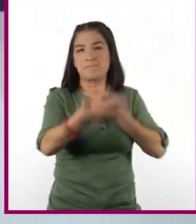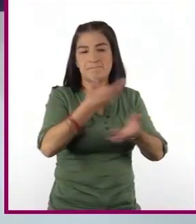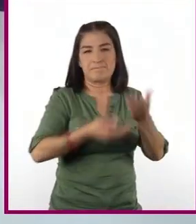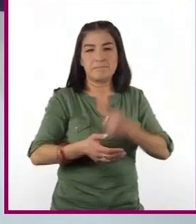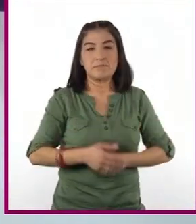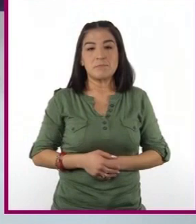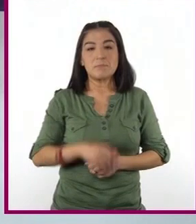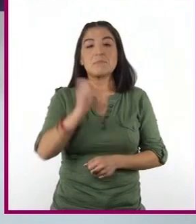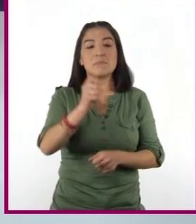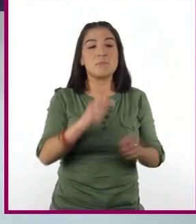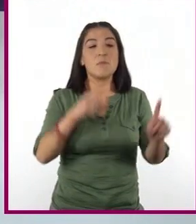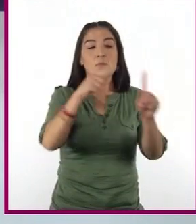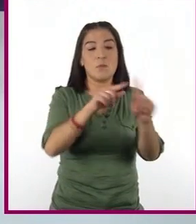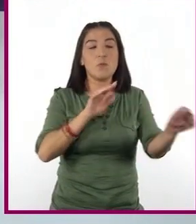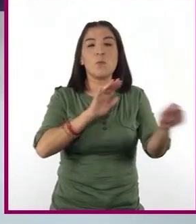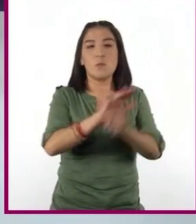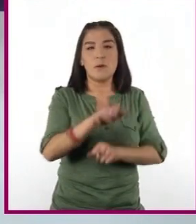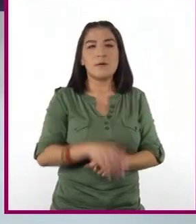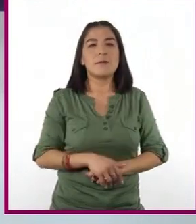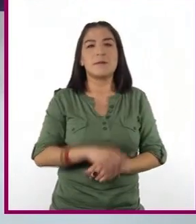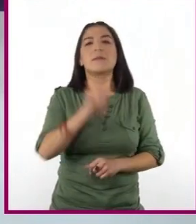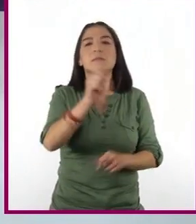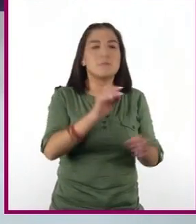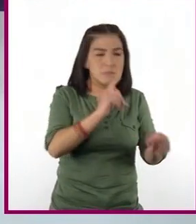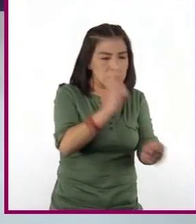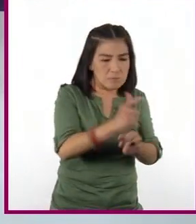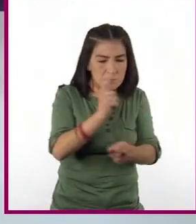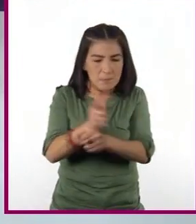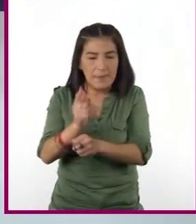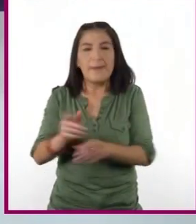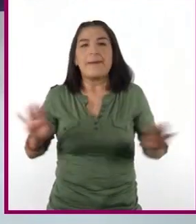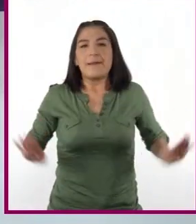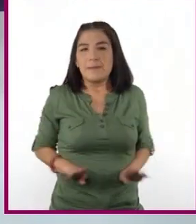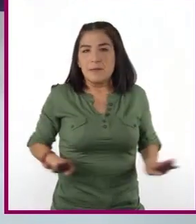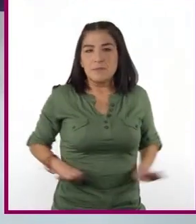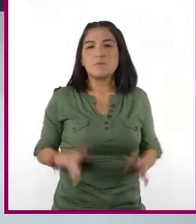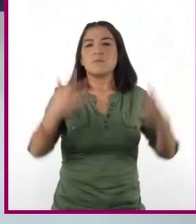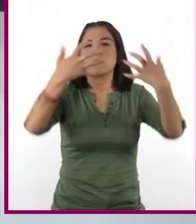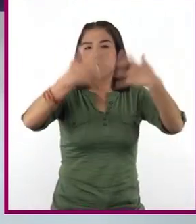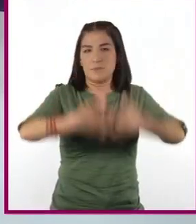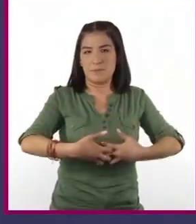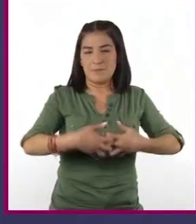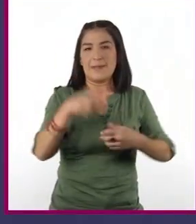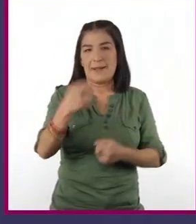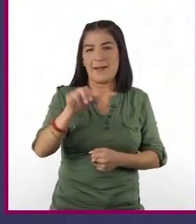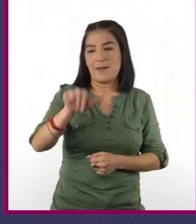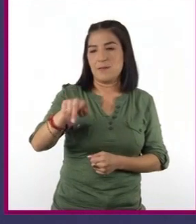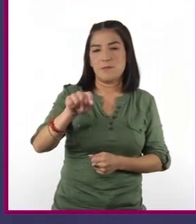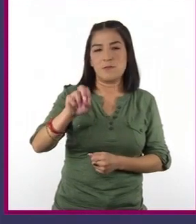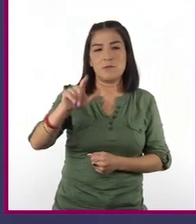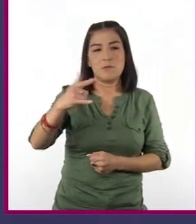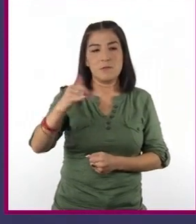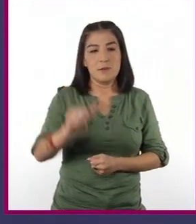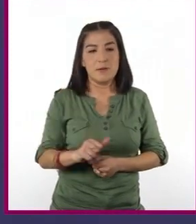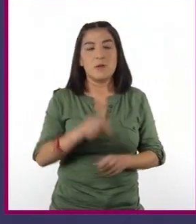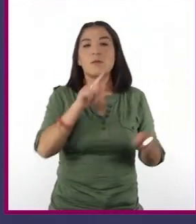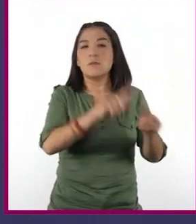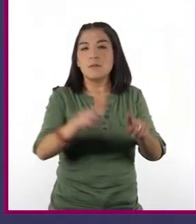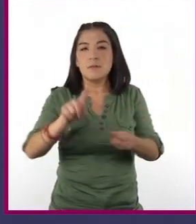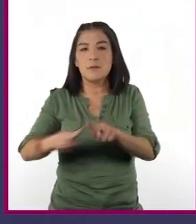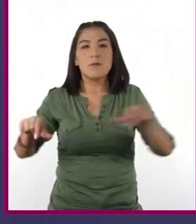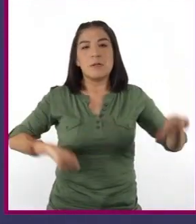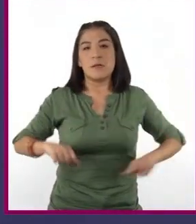antología y tiene como propósito identificar características y función de las antologías. Durante las actividades que